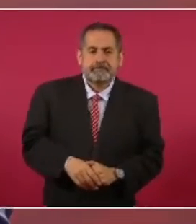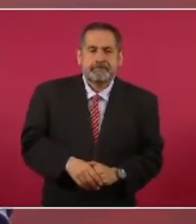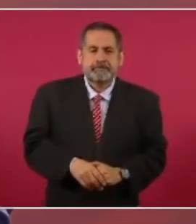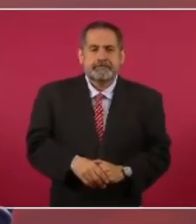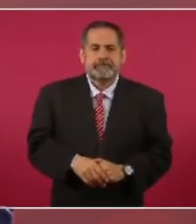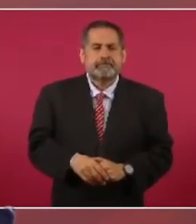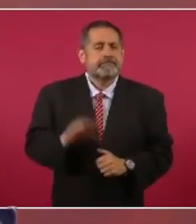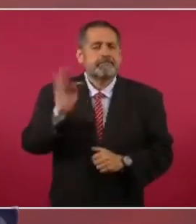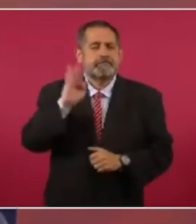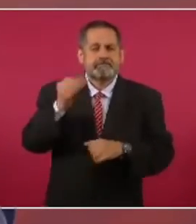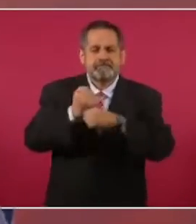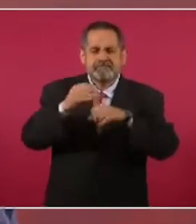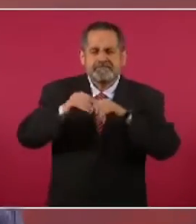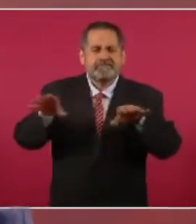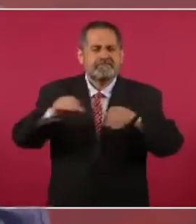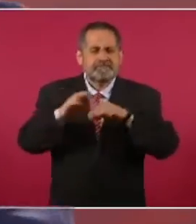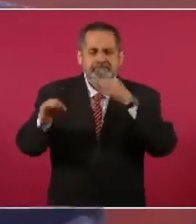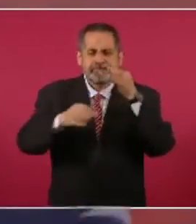Nos